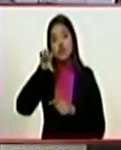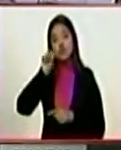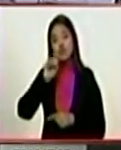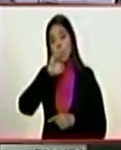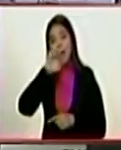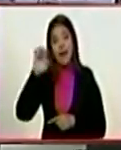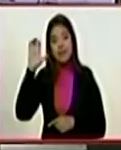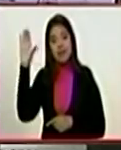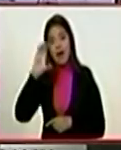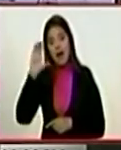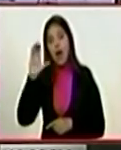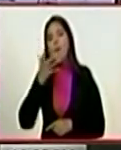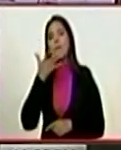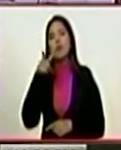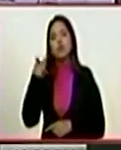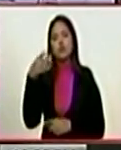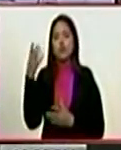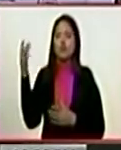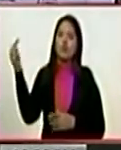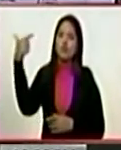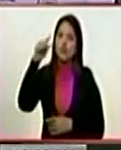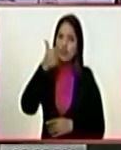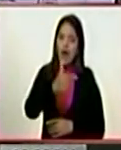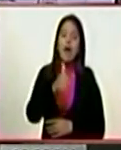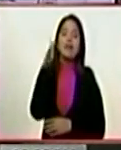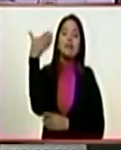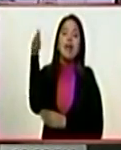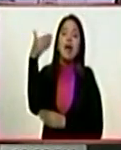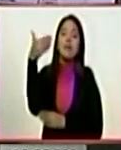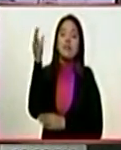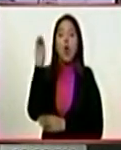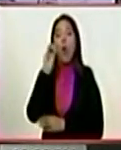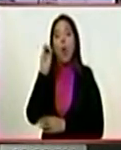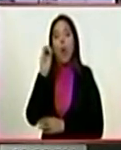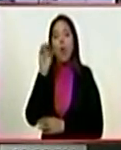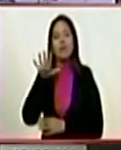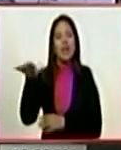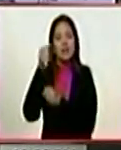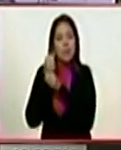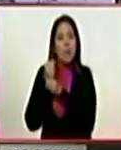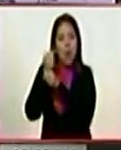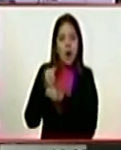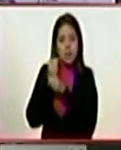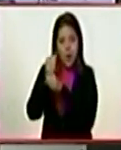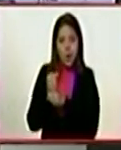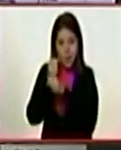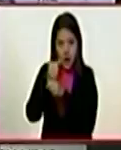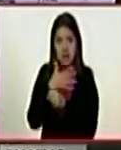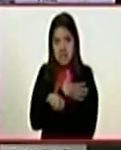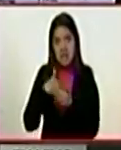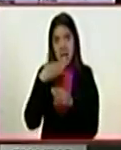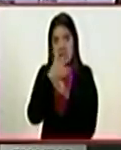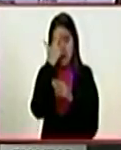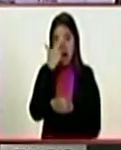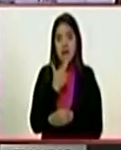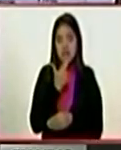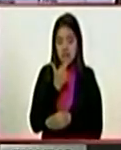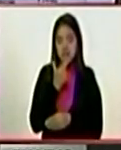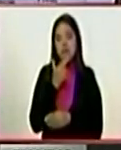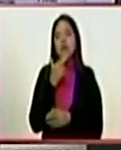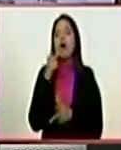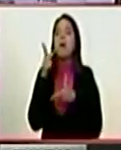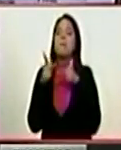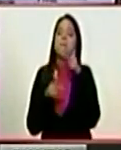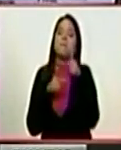ejemplo, de La Bandera, de La Rinconada, y quiere ir hasta Antímano, lo que tiene que hacer es quedarse, tomar el